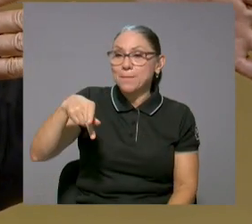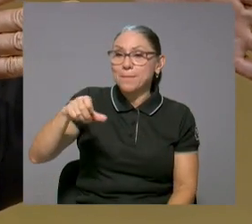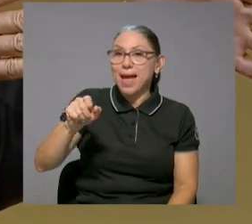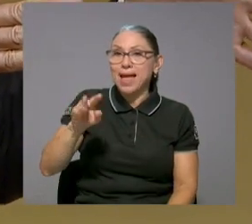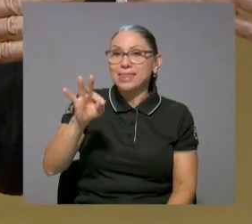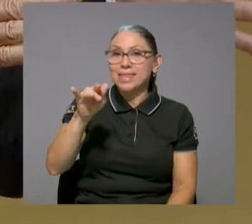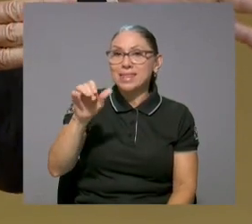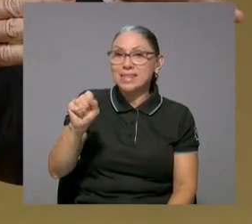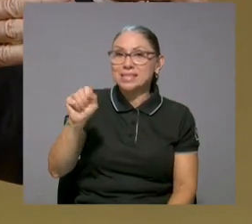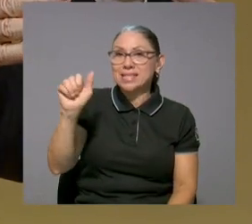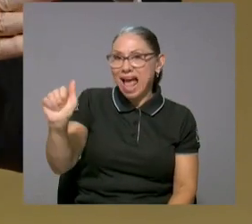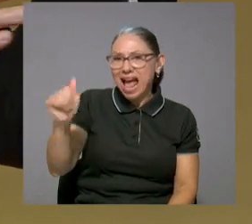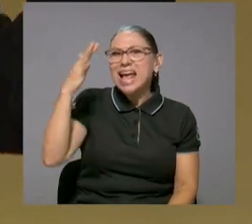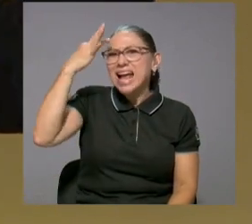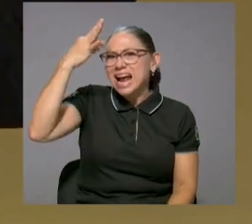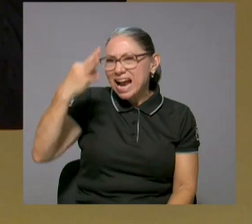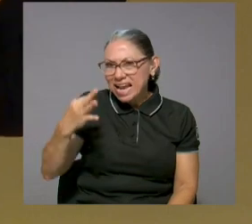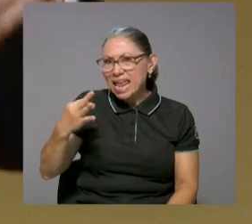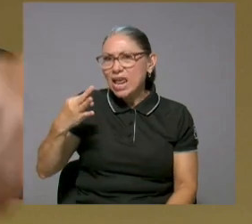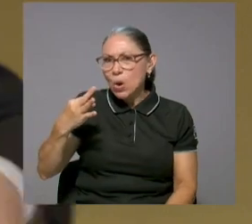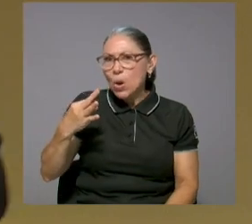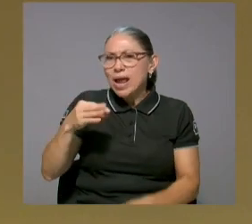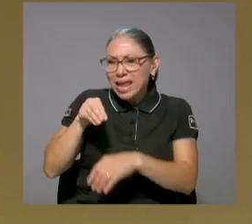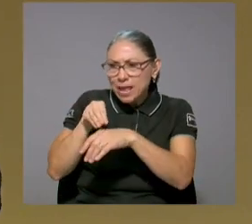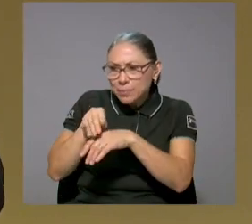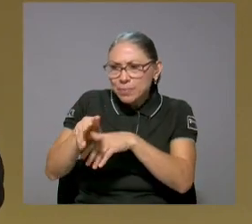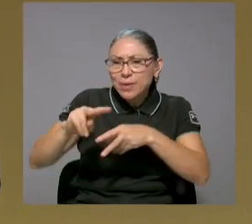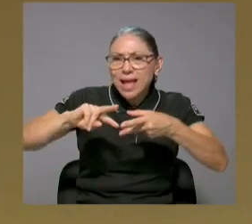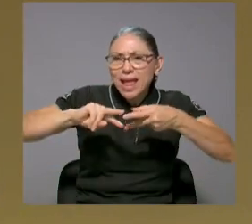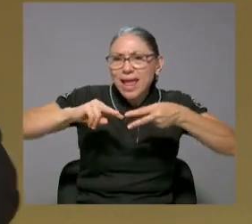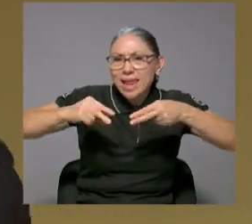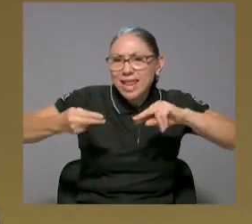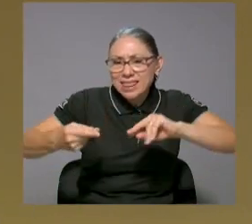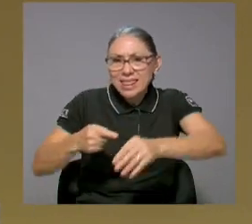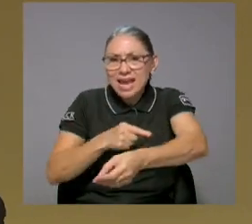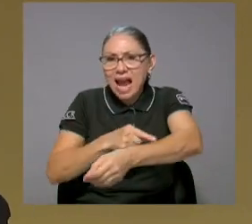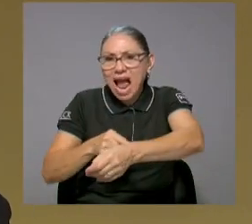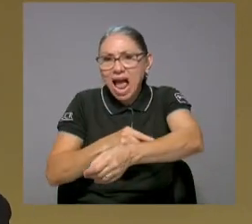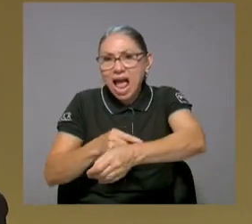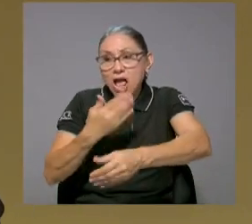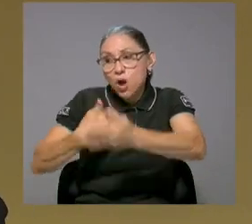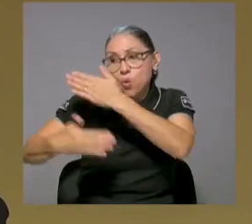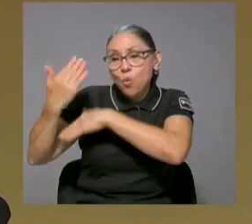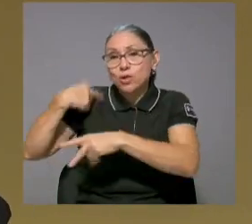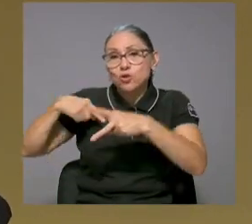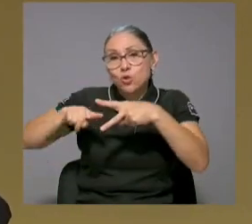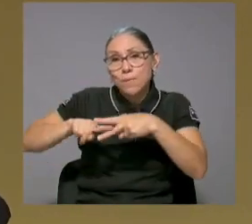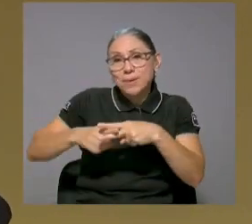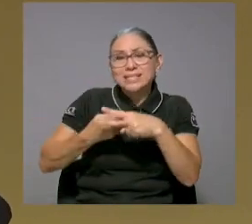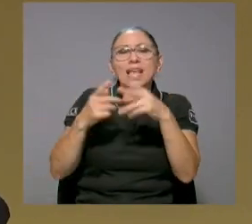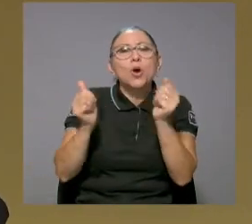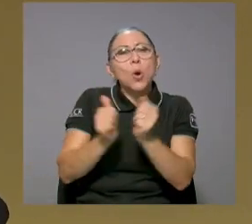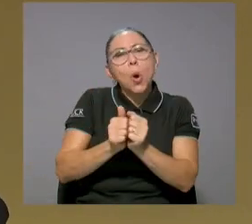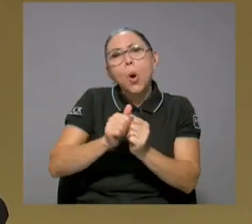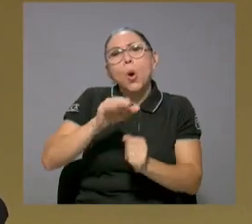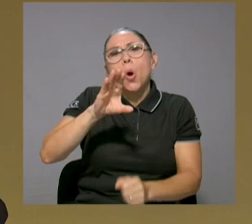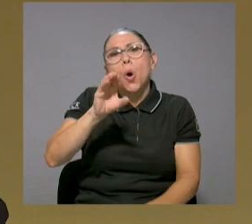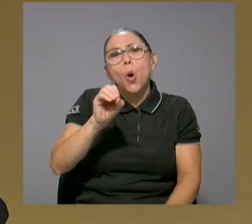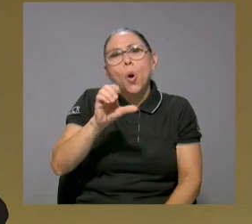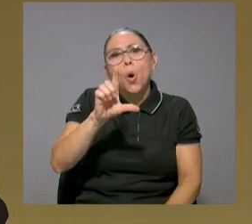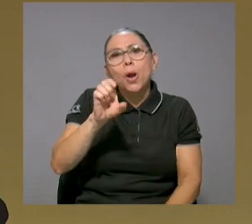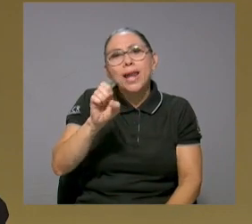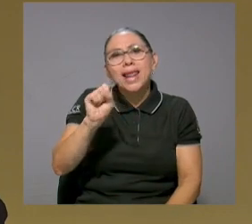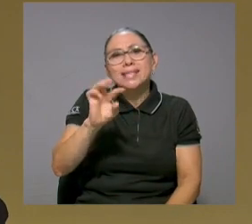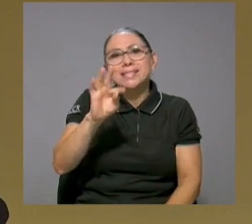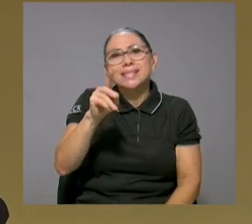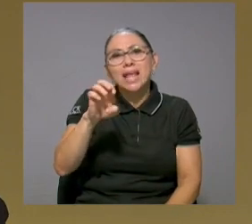creo que la genética cuenta. Cuando yo empecé con colesterol y etcétera, alguien